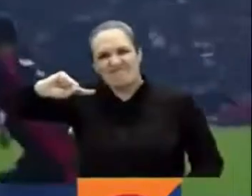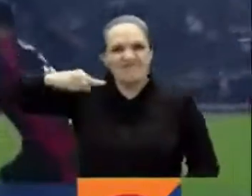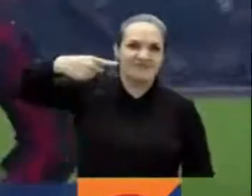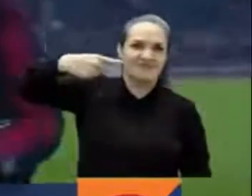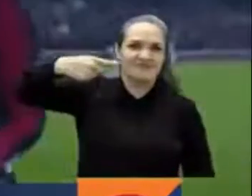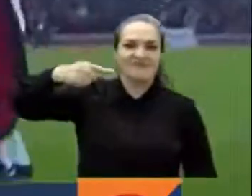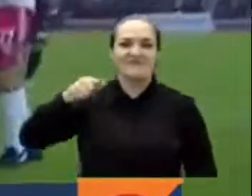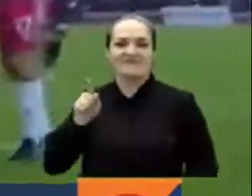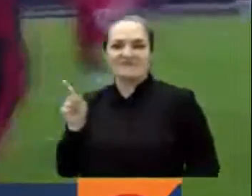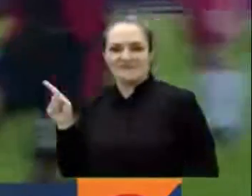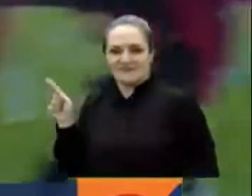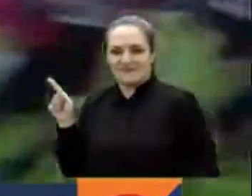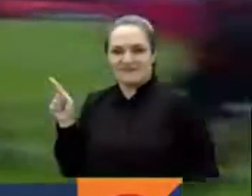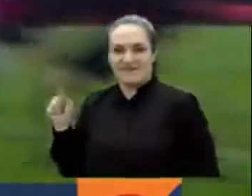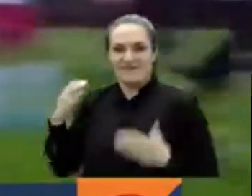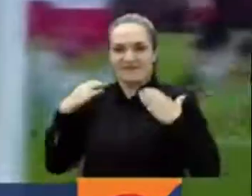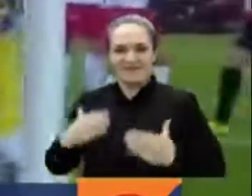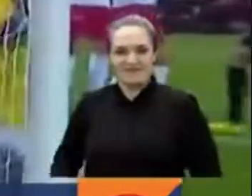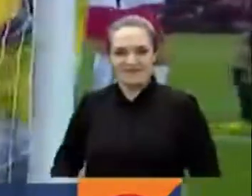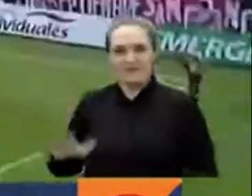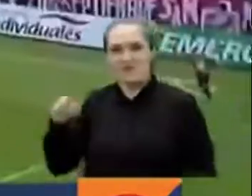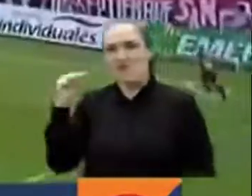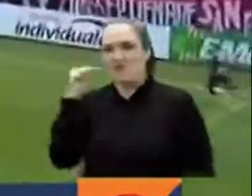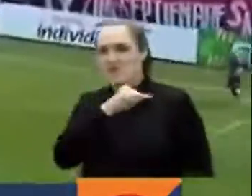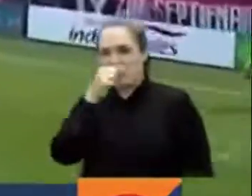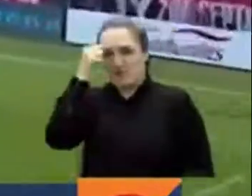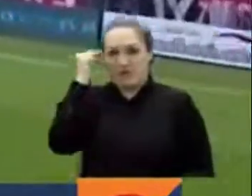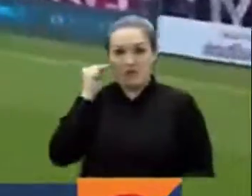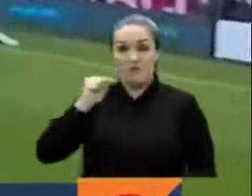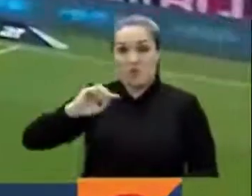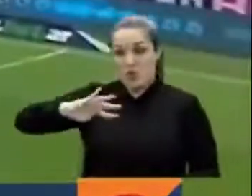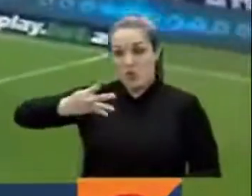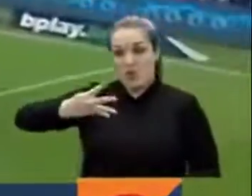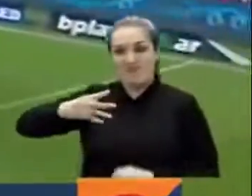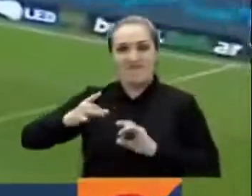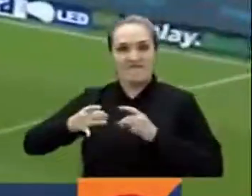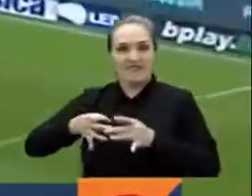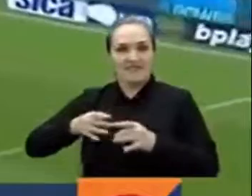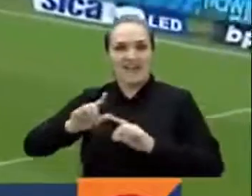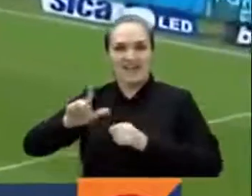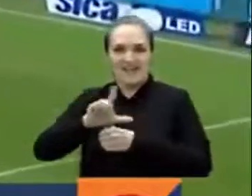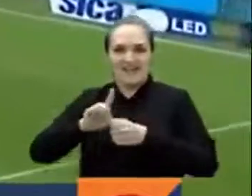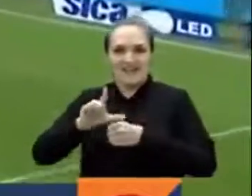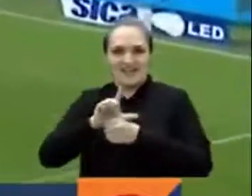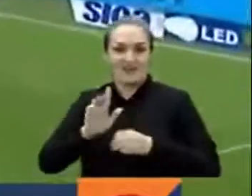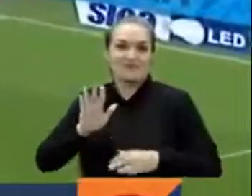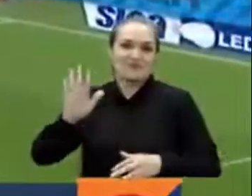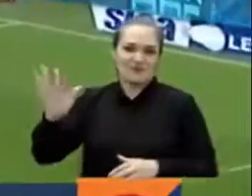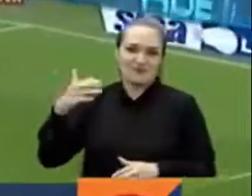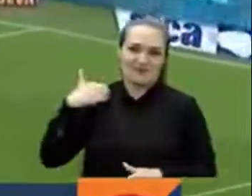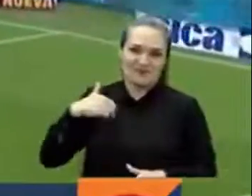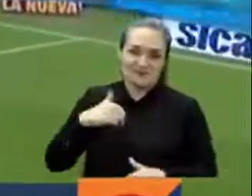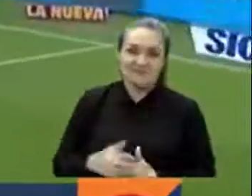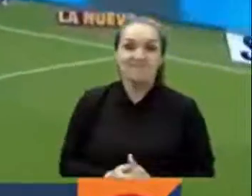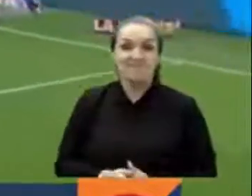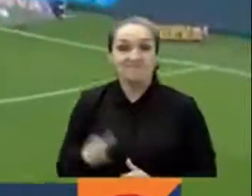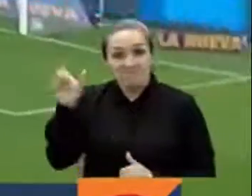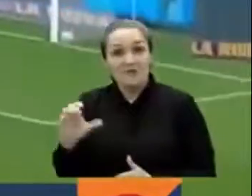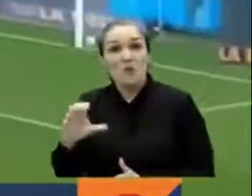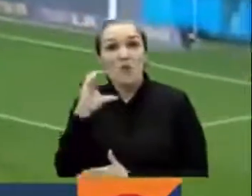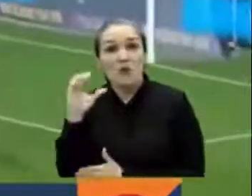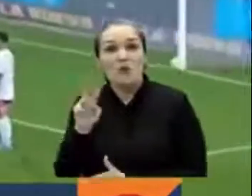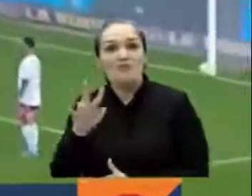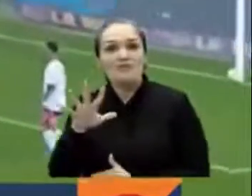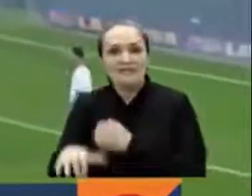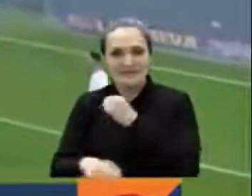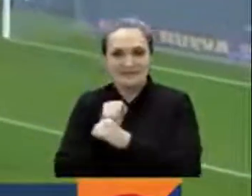Old Boys en casa en esta que es la 4ª fecha de la liga, en estas 4 fechas que ya lleva la liga argentina. Así que el colombiano de